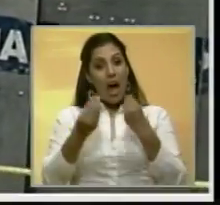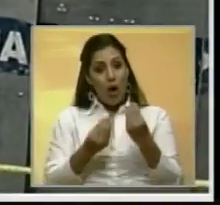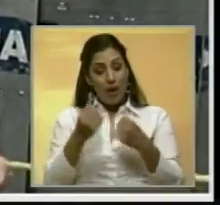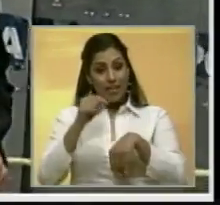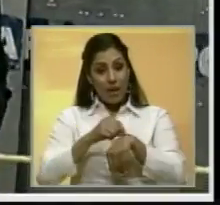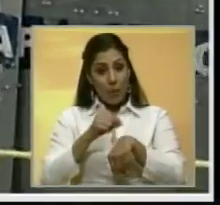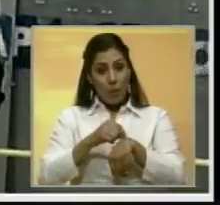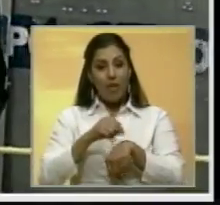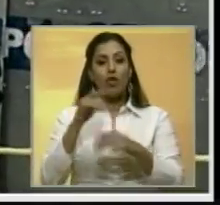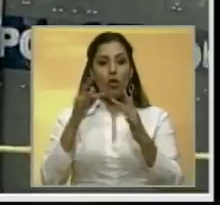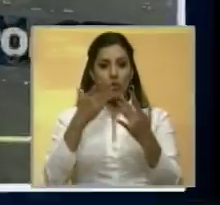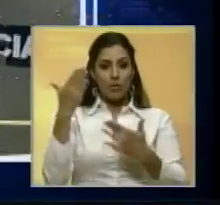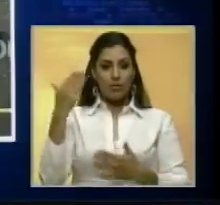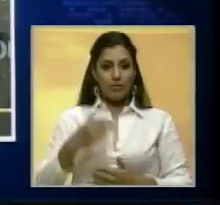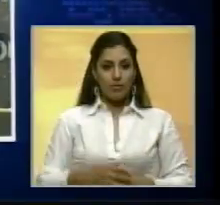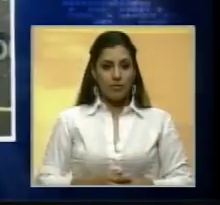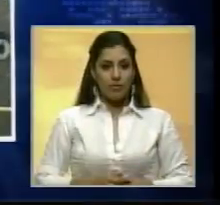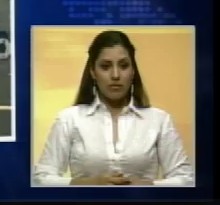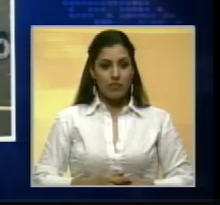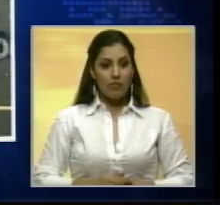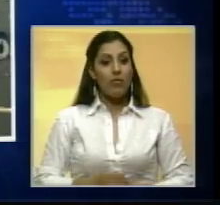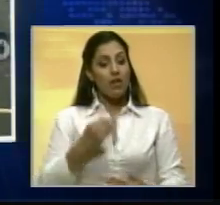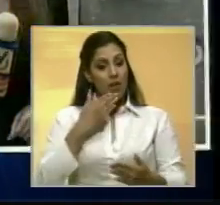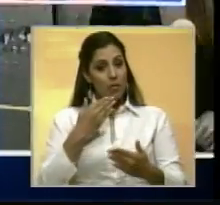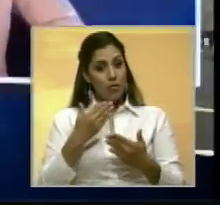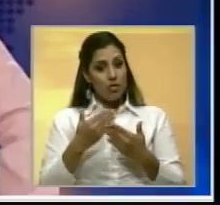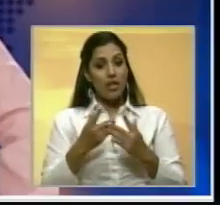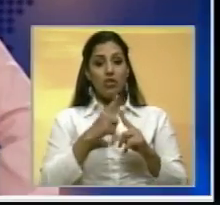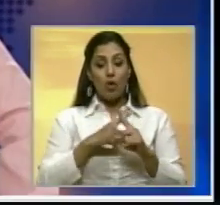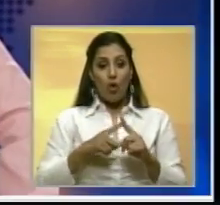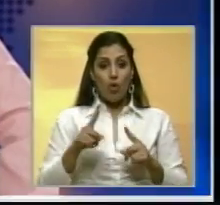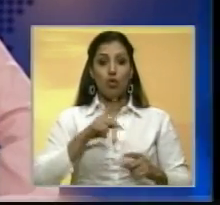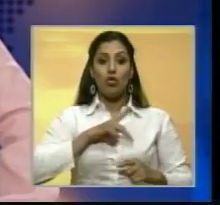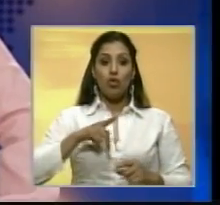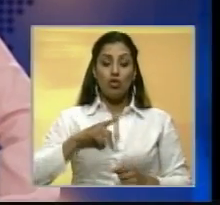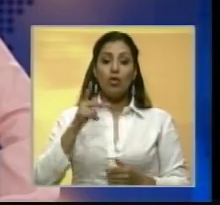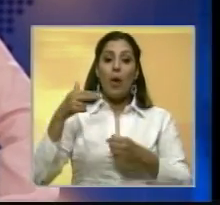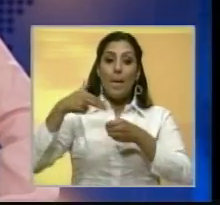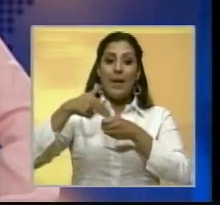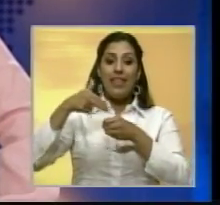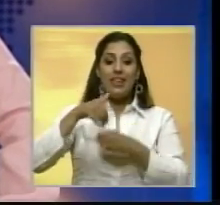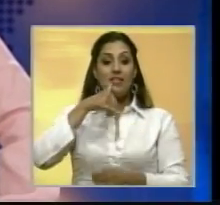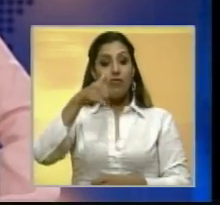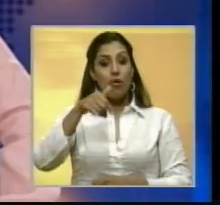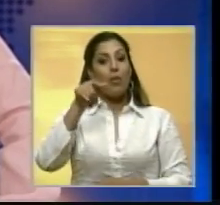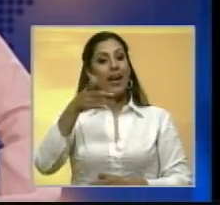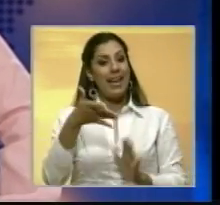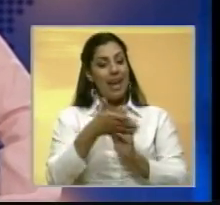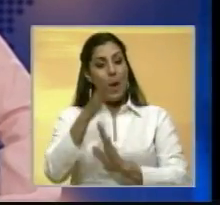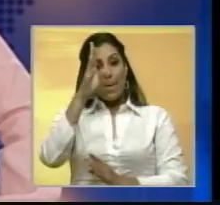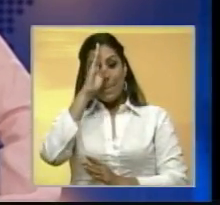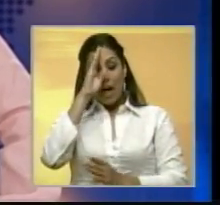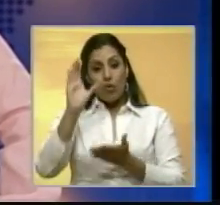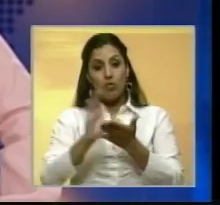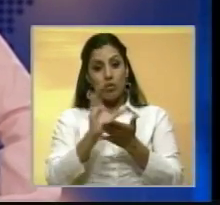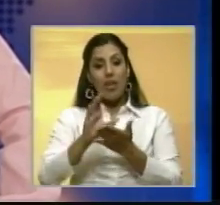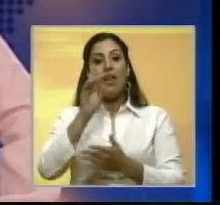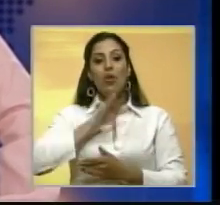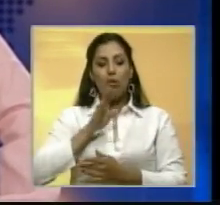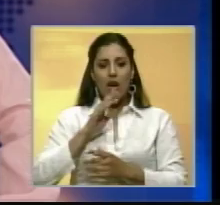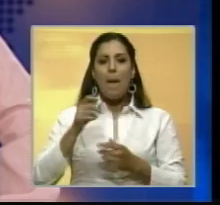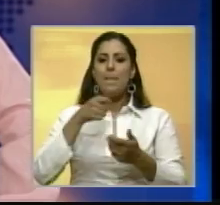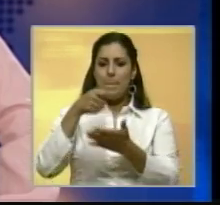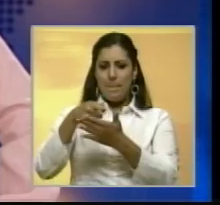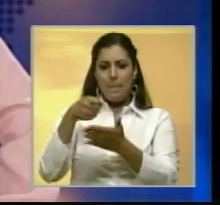el momento. Regresamos al estudio. Muchísimas gracias. Continuamos con más. PDVSA informó que Citibank sí mantiene como agente